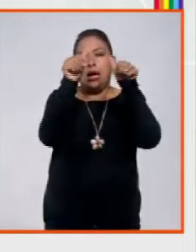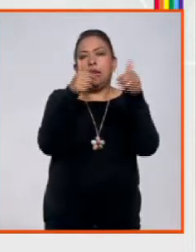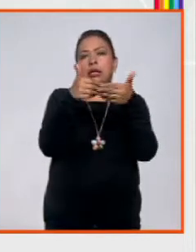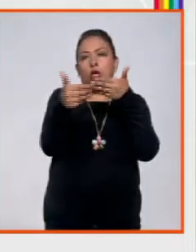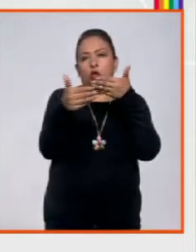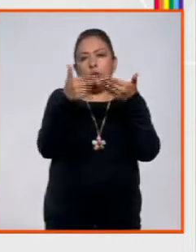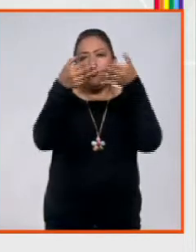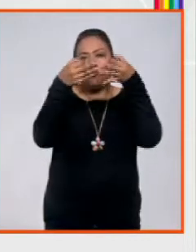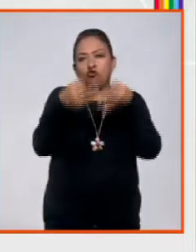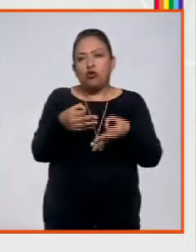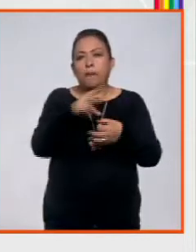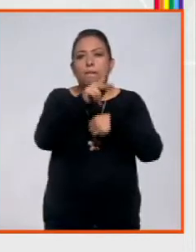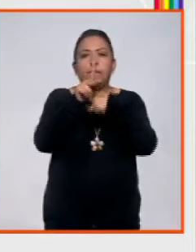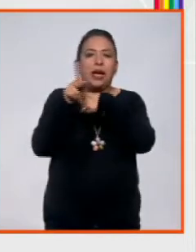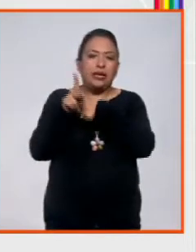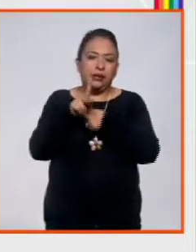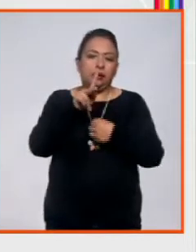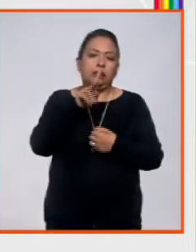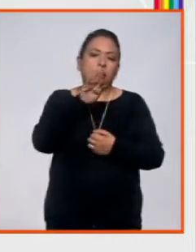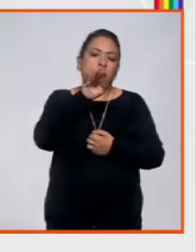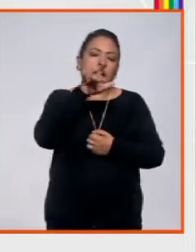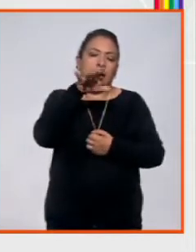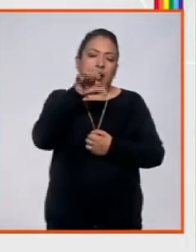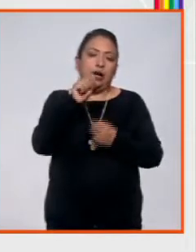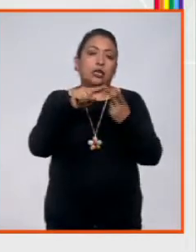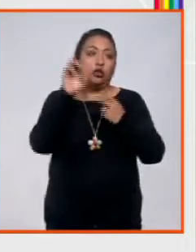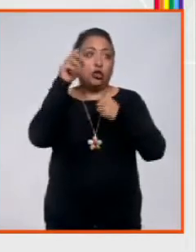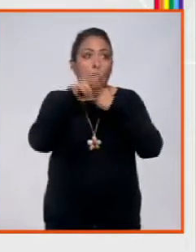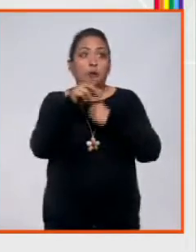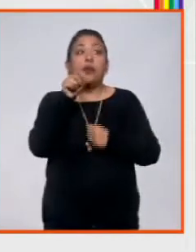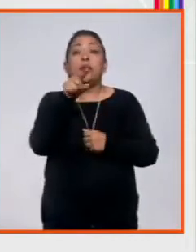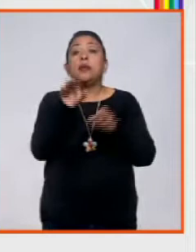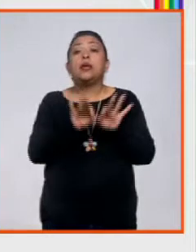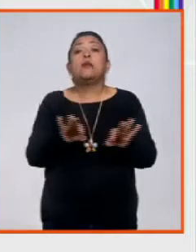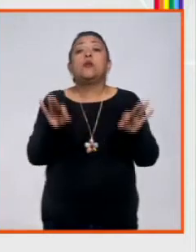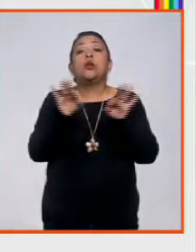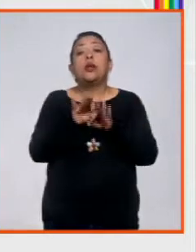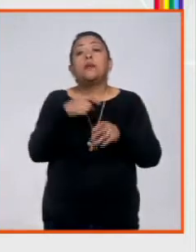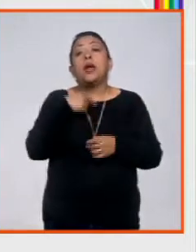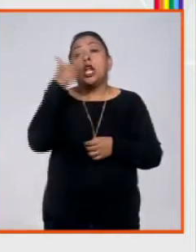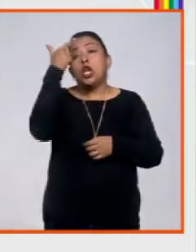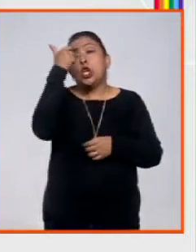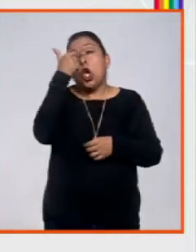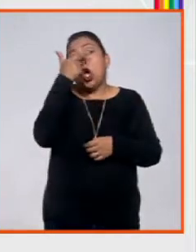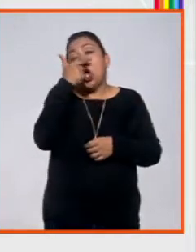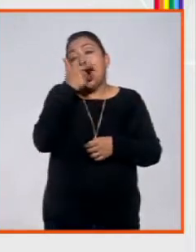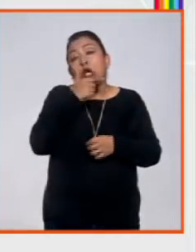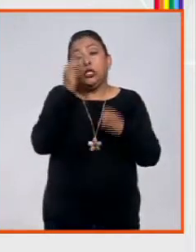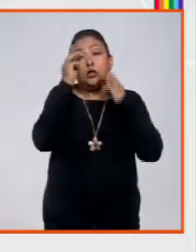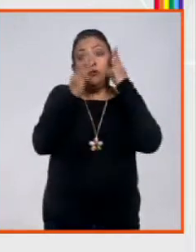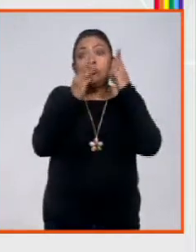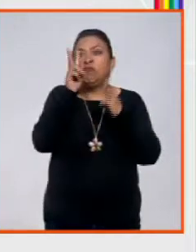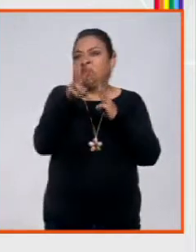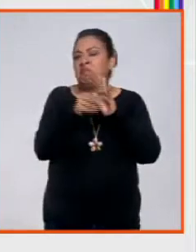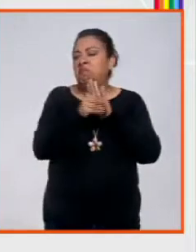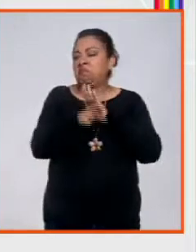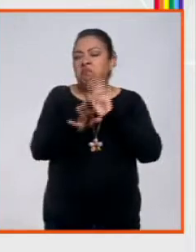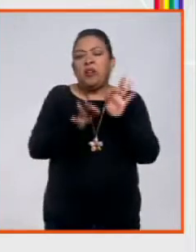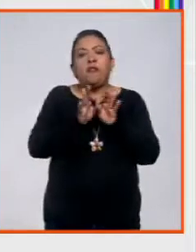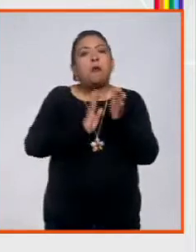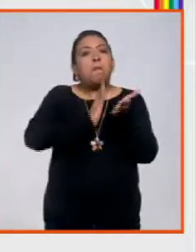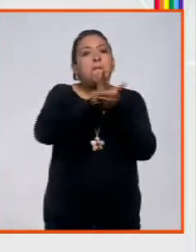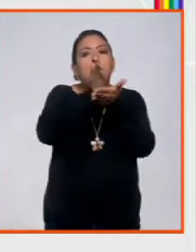originario de los países balcánicos europeos también destaca la larga noche de los museos una excusa perfecta para visitar